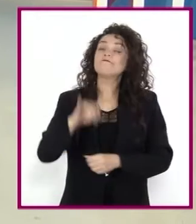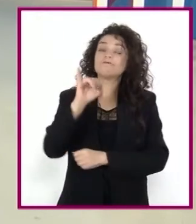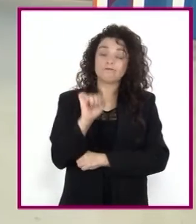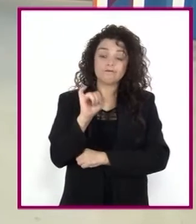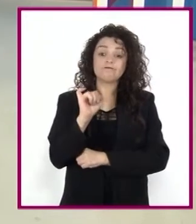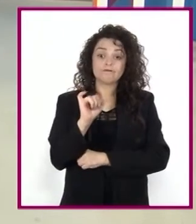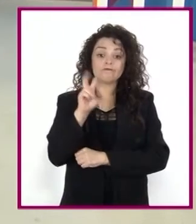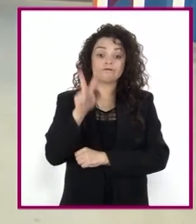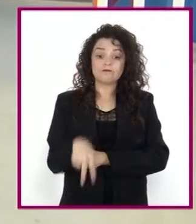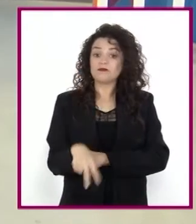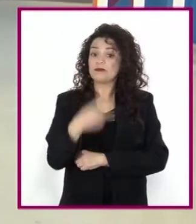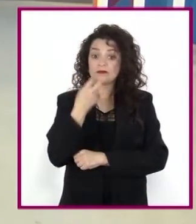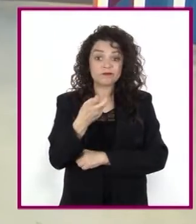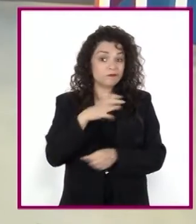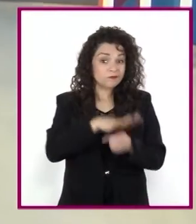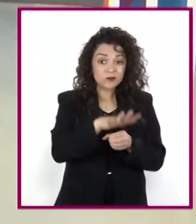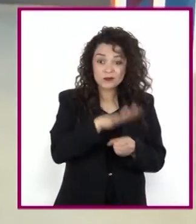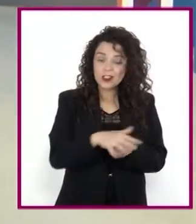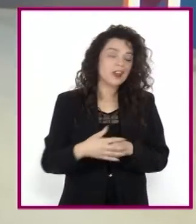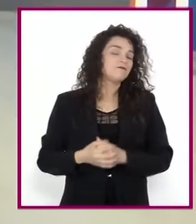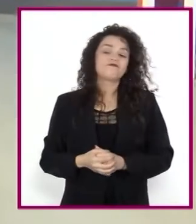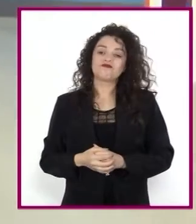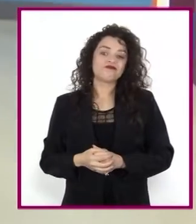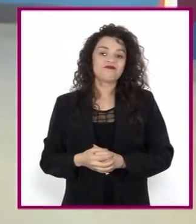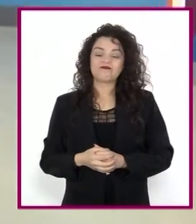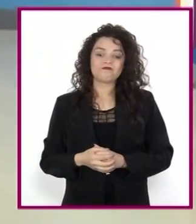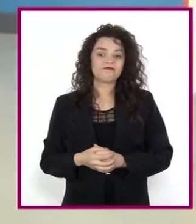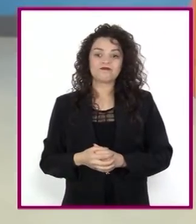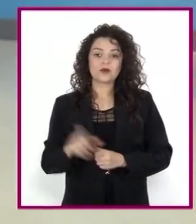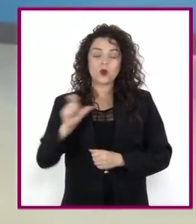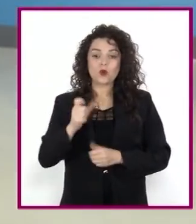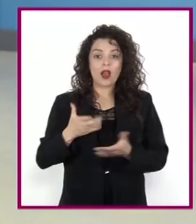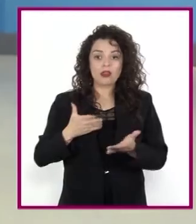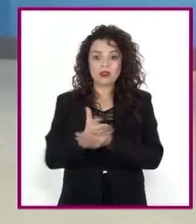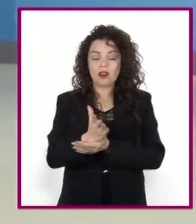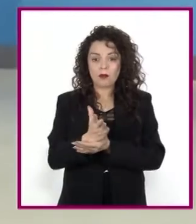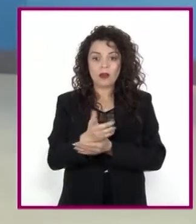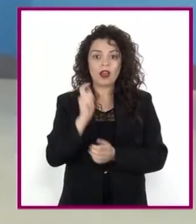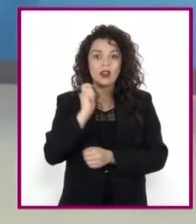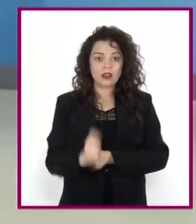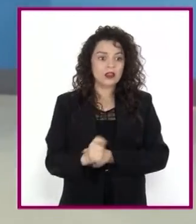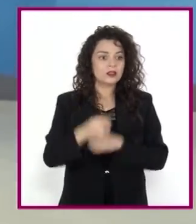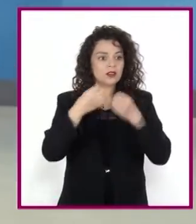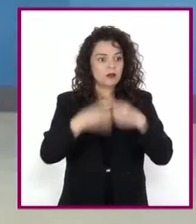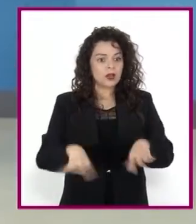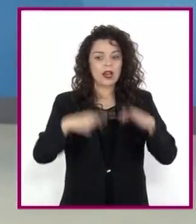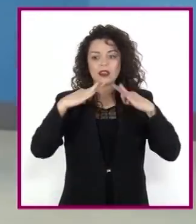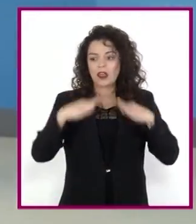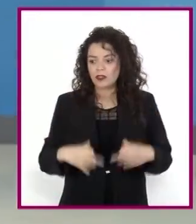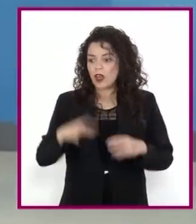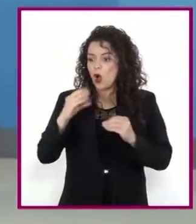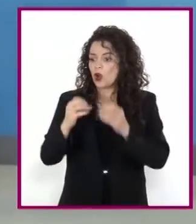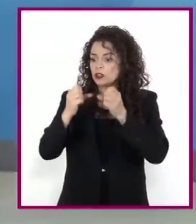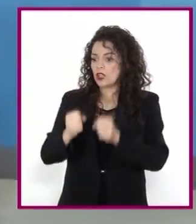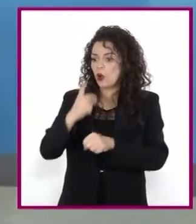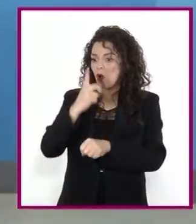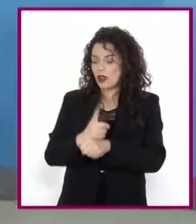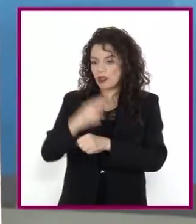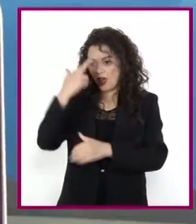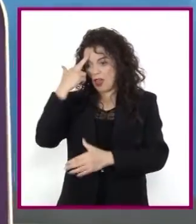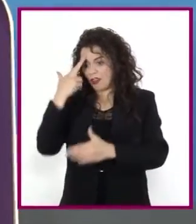cierto. No basta con sancionar a quien violenta la tranquilidad o la seguridad de otra u otro. Es